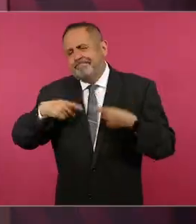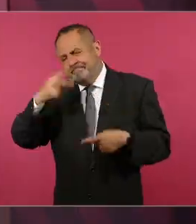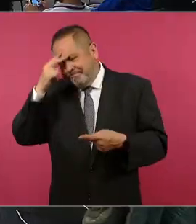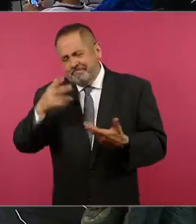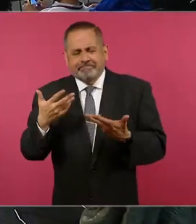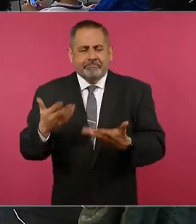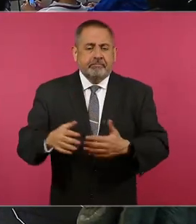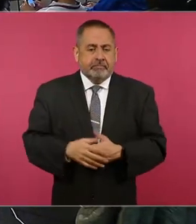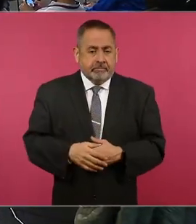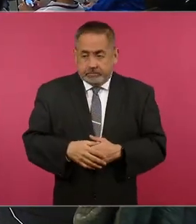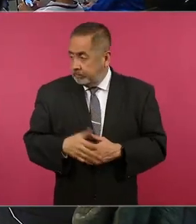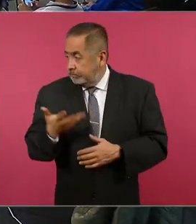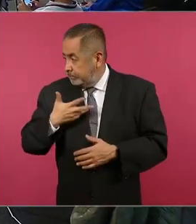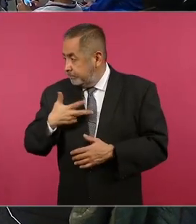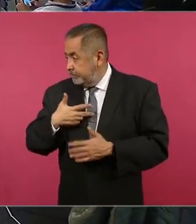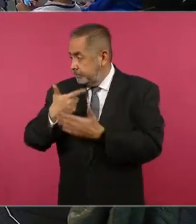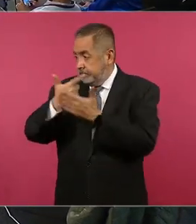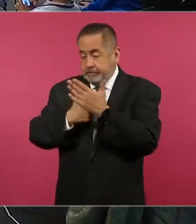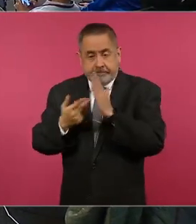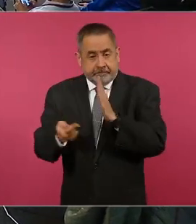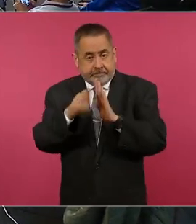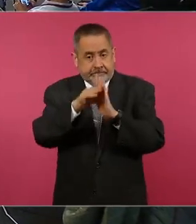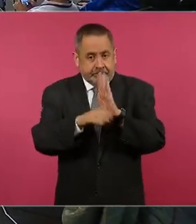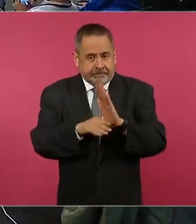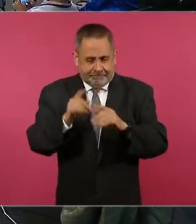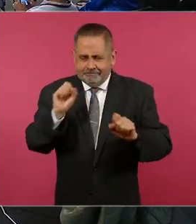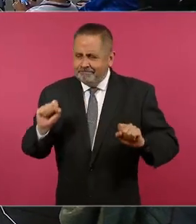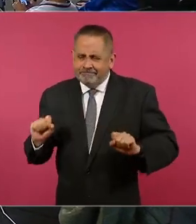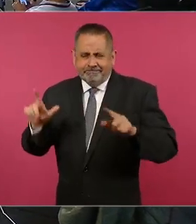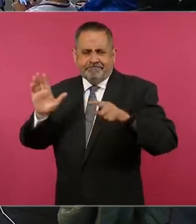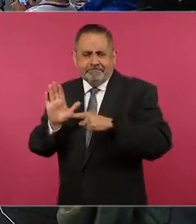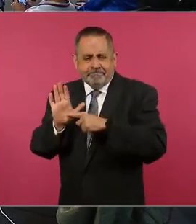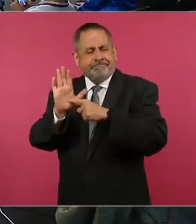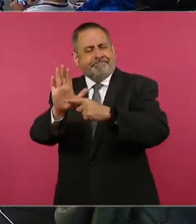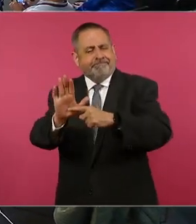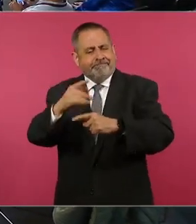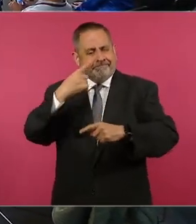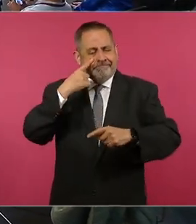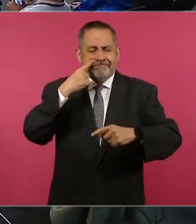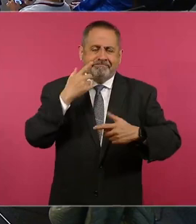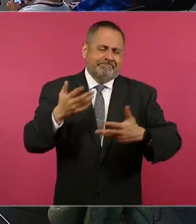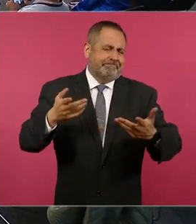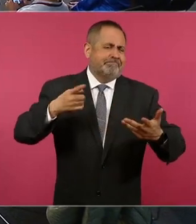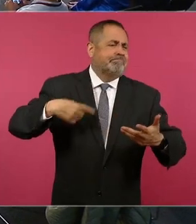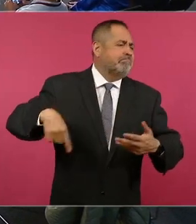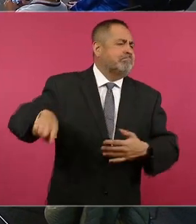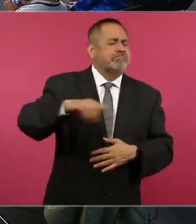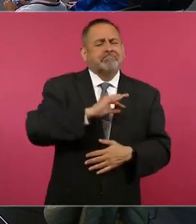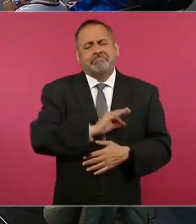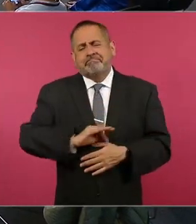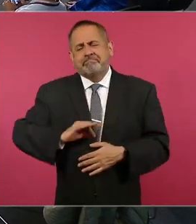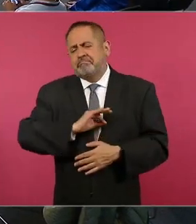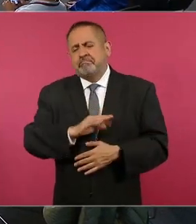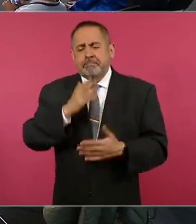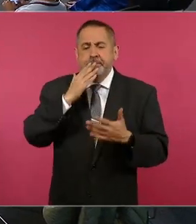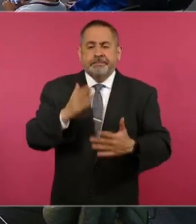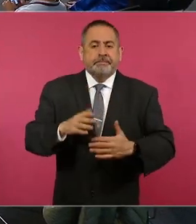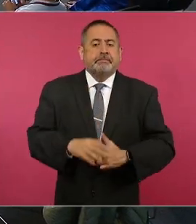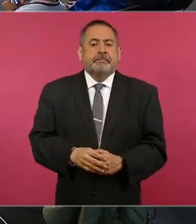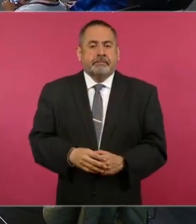¿tienes por ahí la encuesta? vamos a ponerla o sea porque la gente está